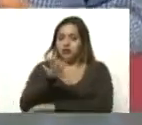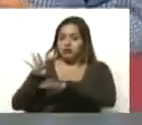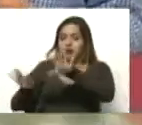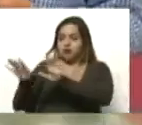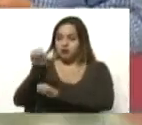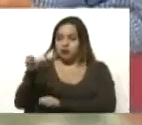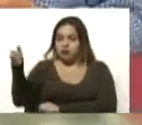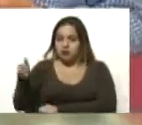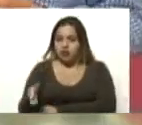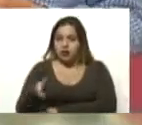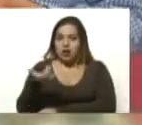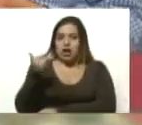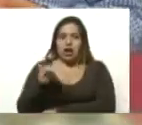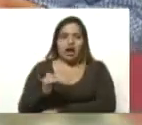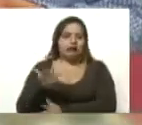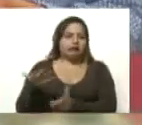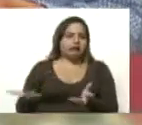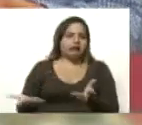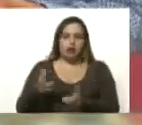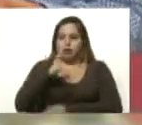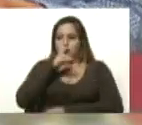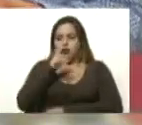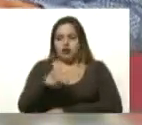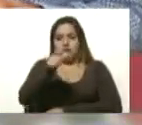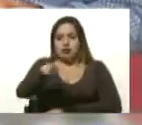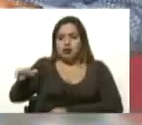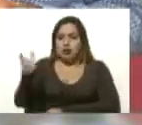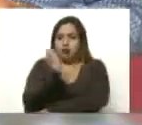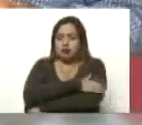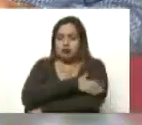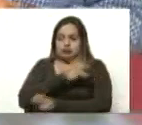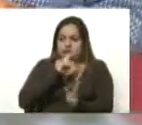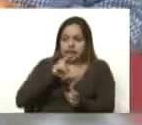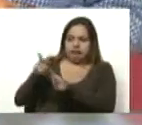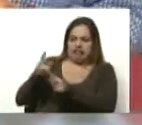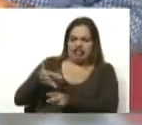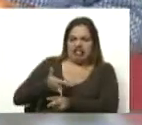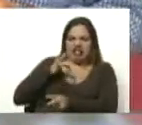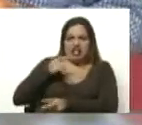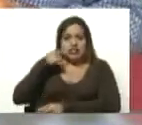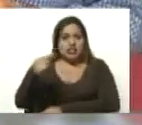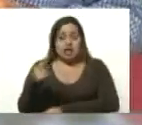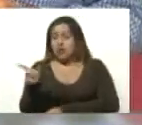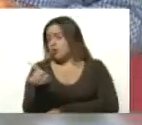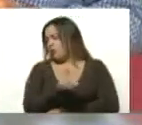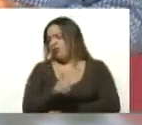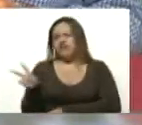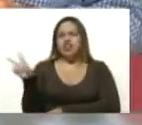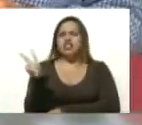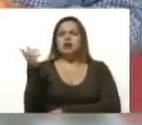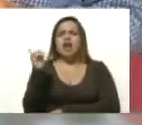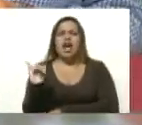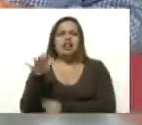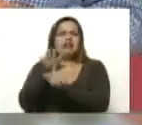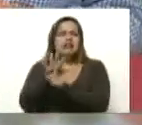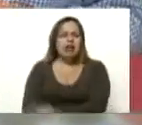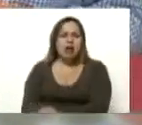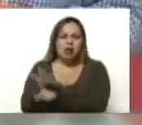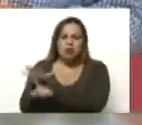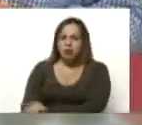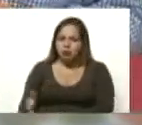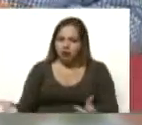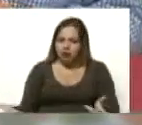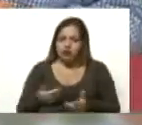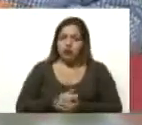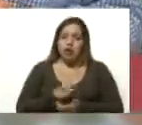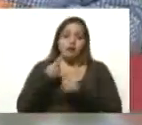inicio, le cayó como un balde de agua fría en la cabeza a la oposición radical que ha venido vendiendo la tesis de que Venezuela vive en una dictadura. Y como era de esperarse,